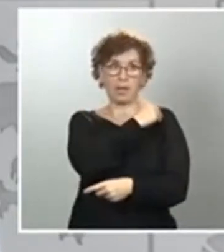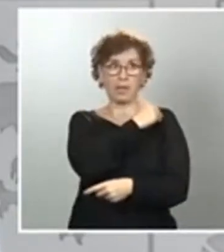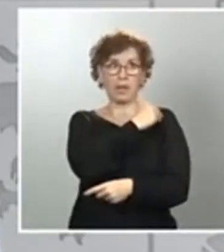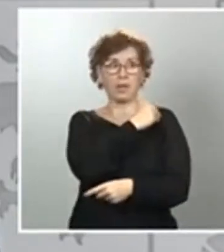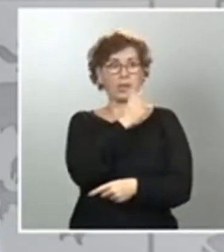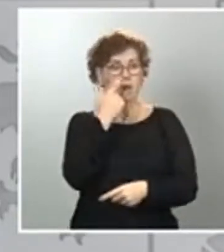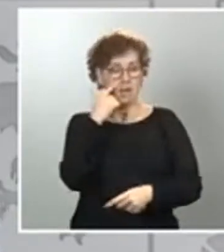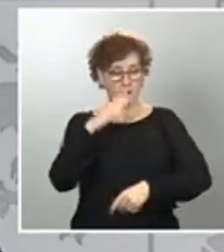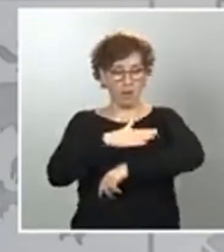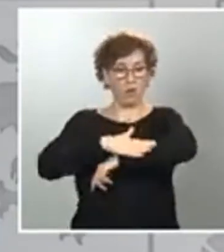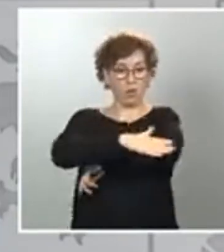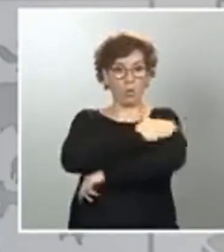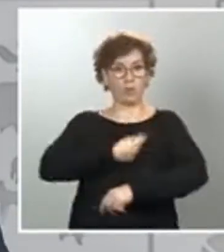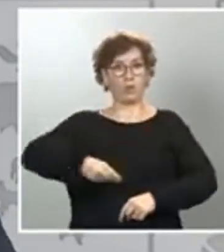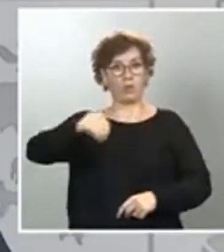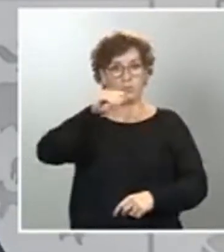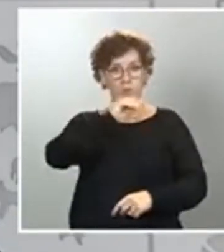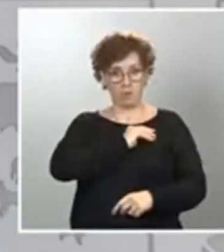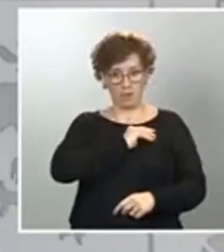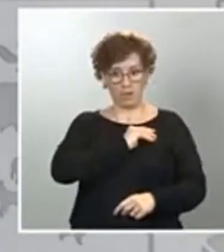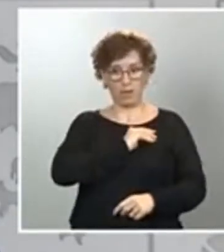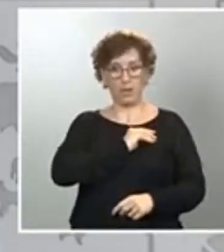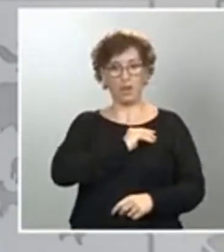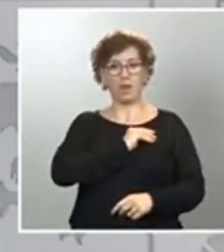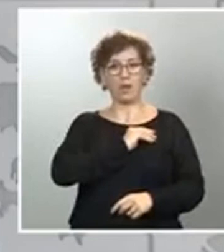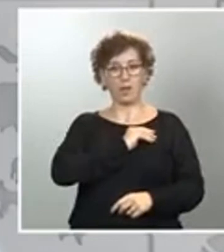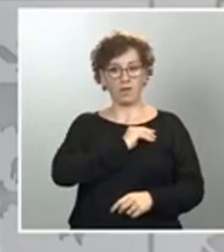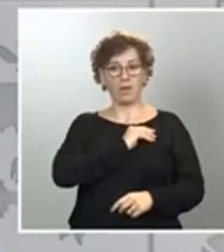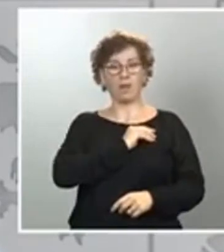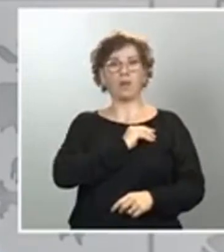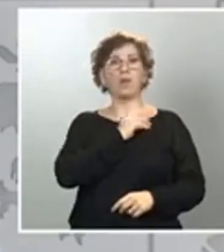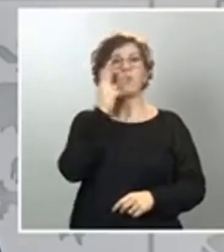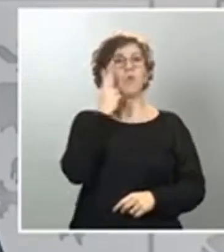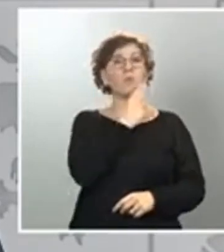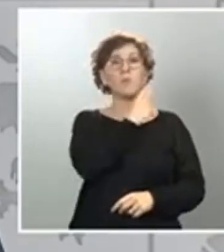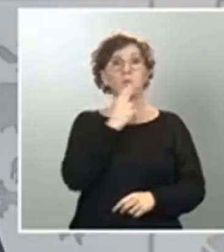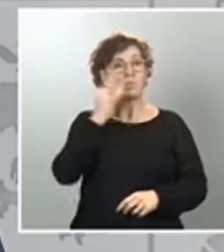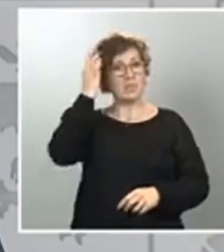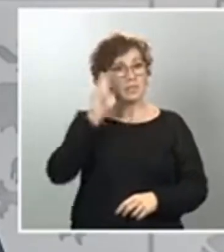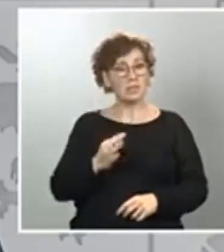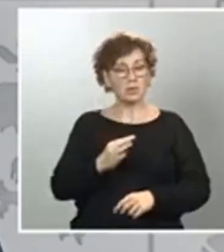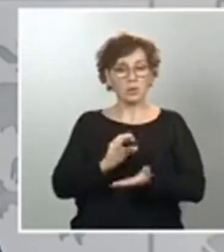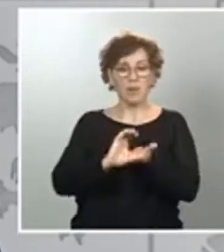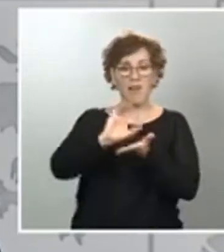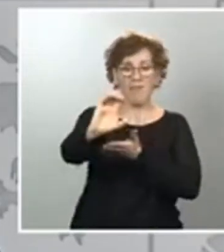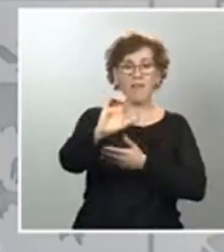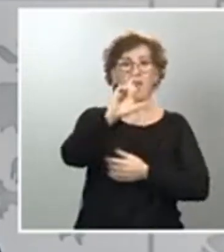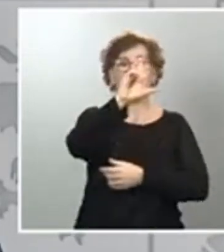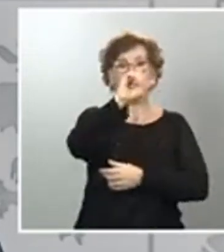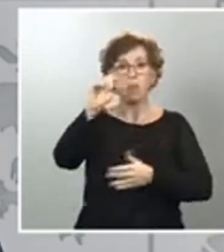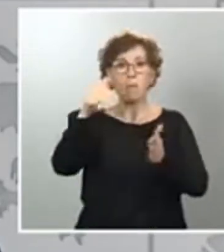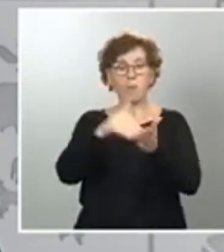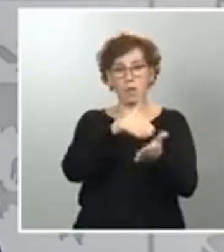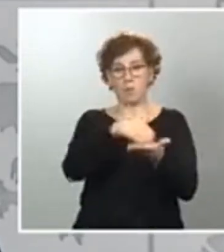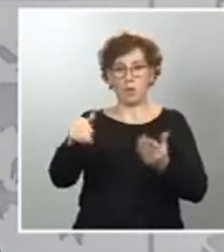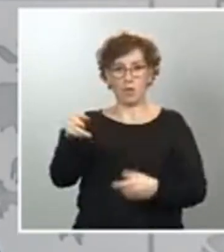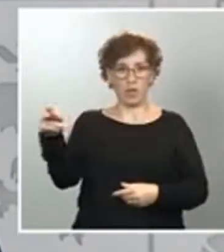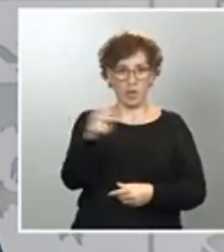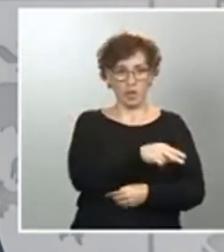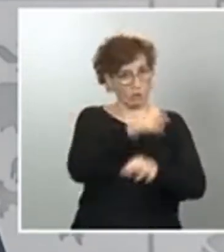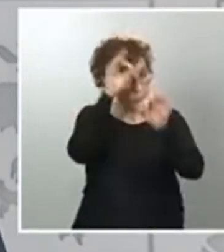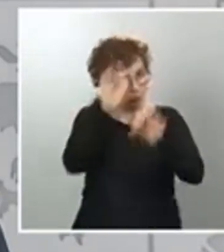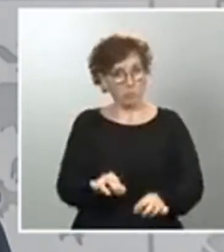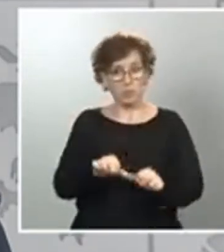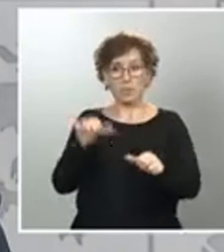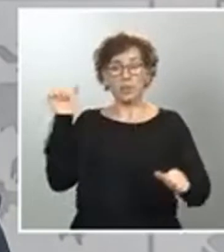se ha comprometido a llegar hasta 100.000 millones de euros. Eso no había ocurrido nunca. Nunca.